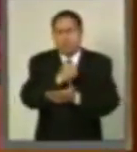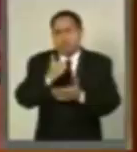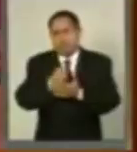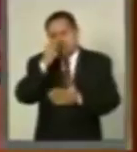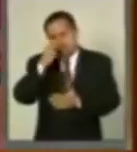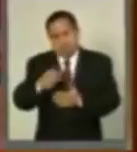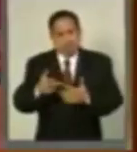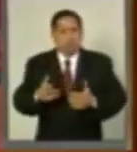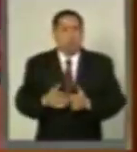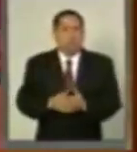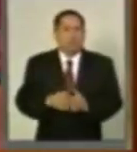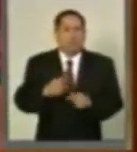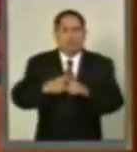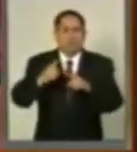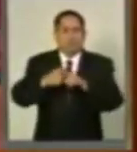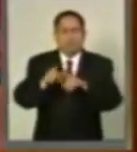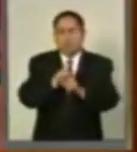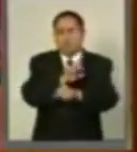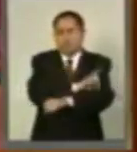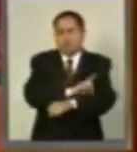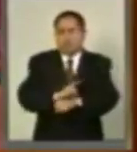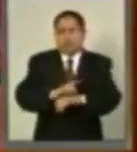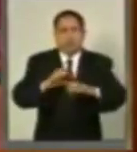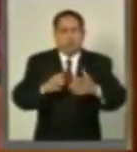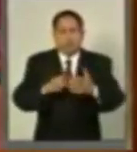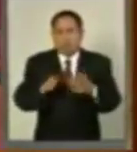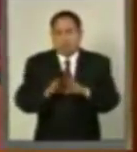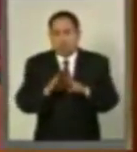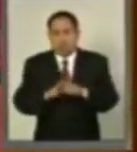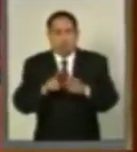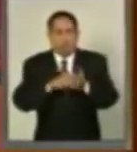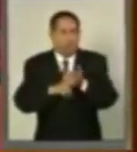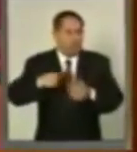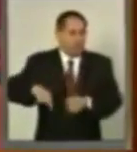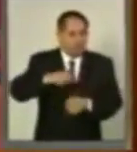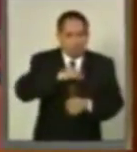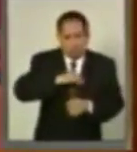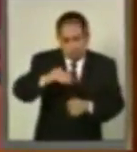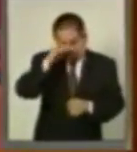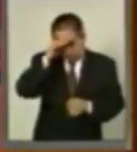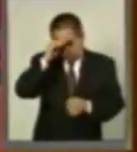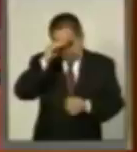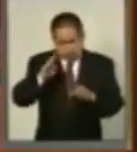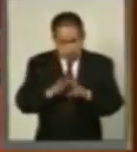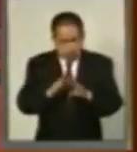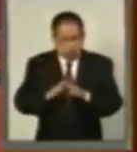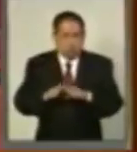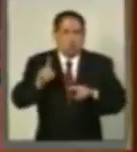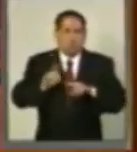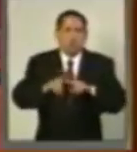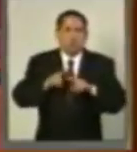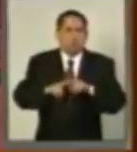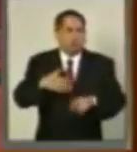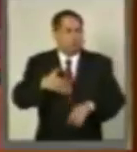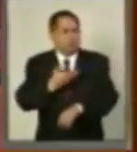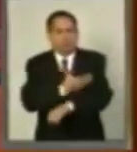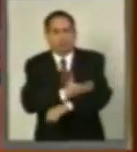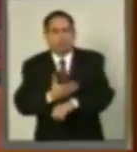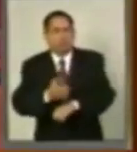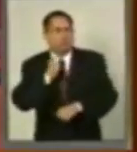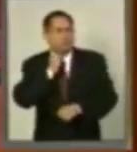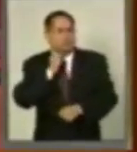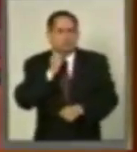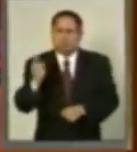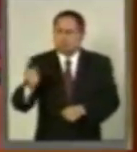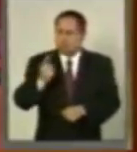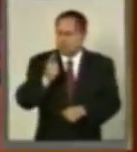México. En muchas delegaciones, inclusive, donde podríamos pensar a las que se refería un compañero senador,